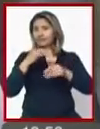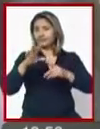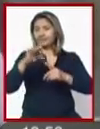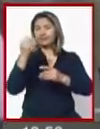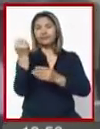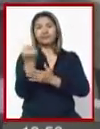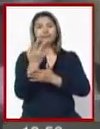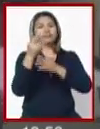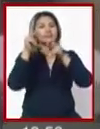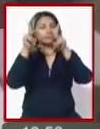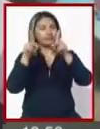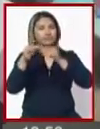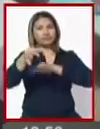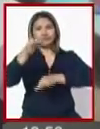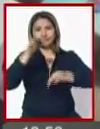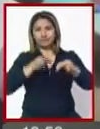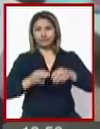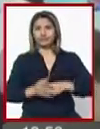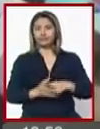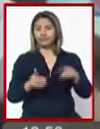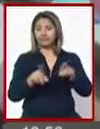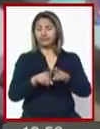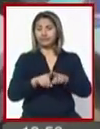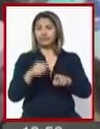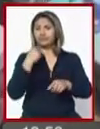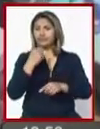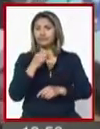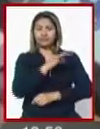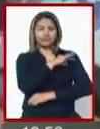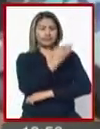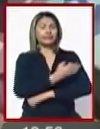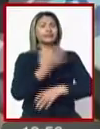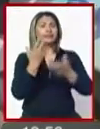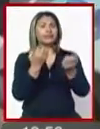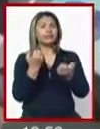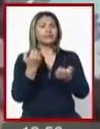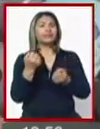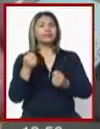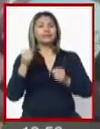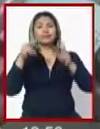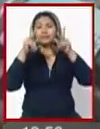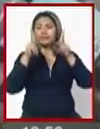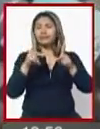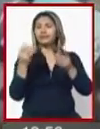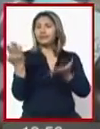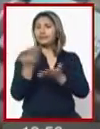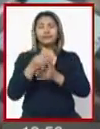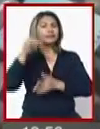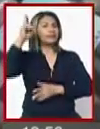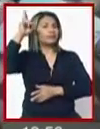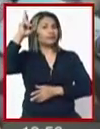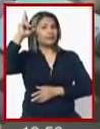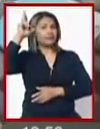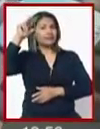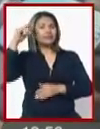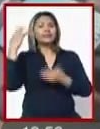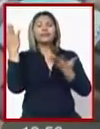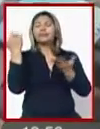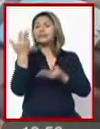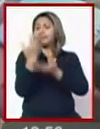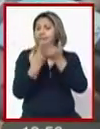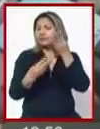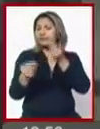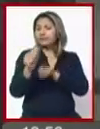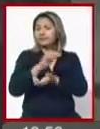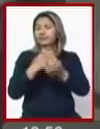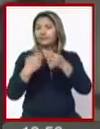elegir a un suplente cuanto antes. Incluso hay pronunciamientos fuertes que hay gente que quiere venir, dirigentes que quieren venir con burros a sacar a estos concejales que no pueden resolver